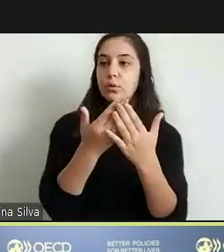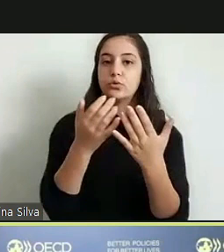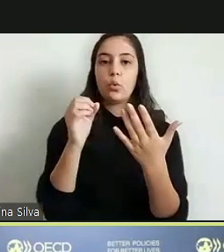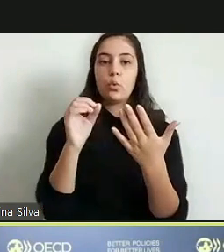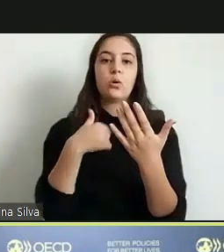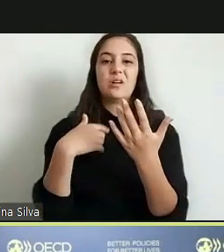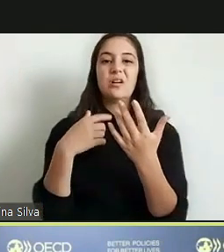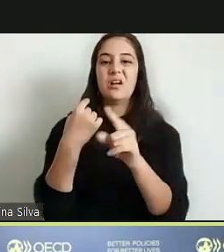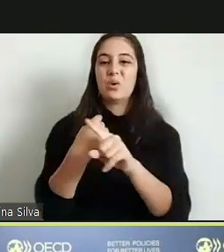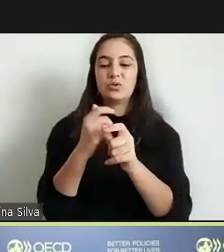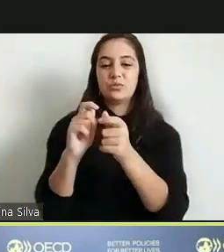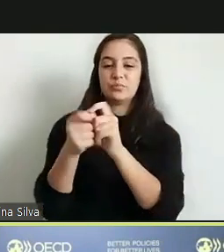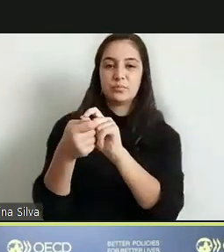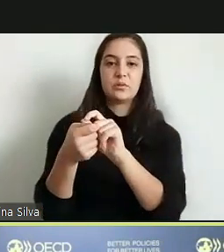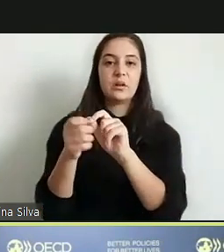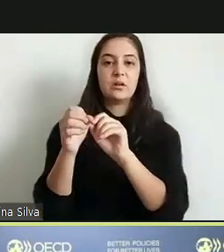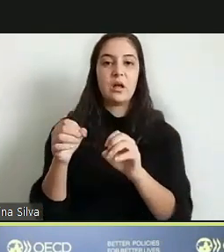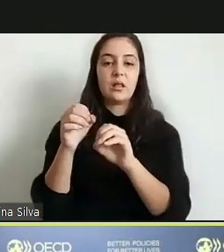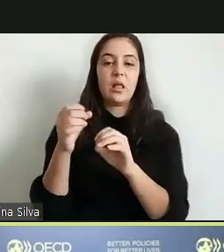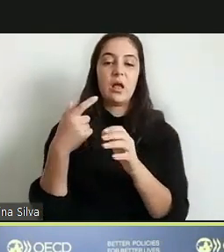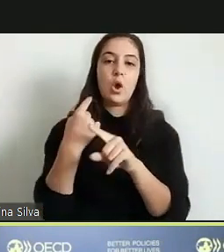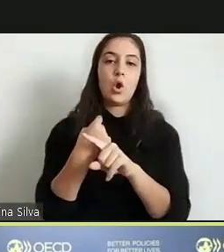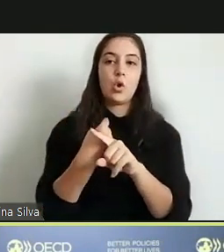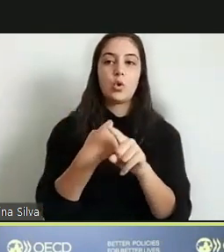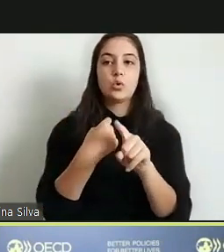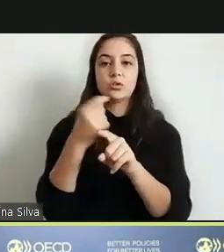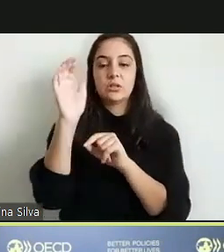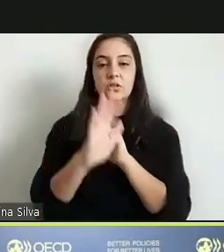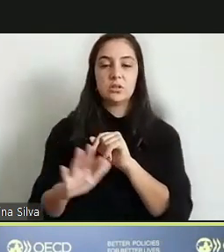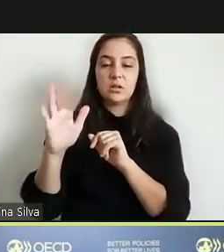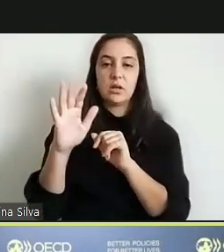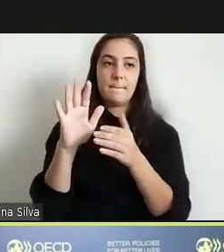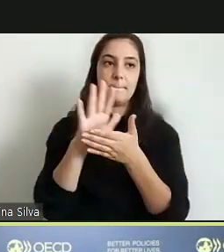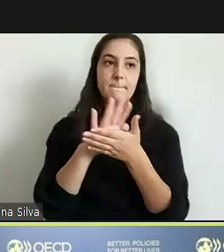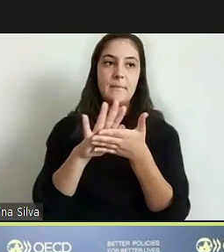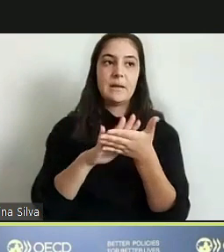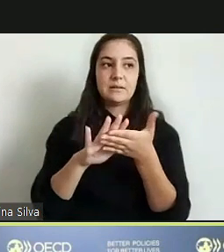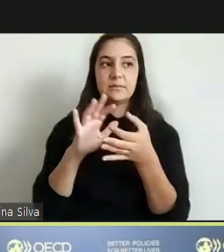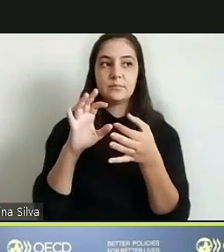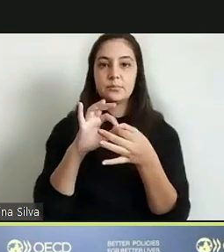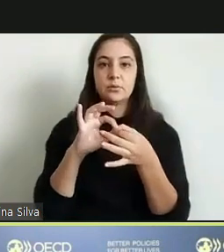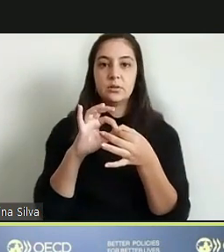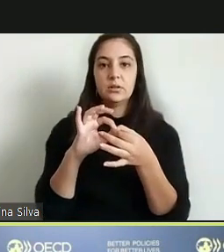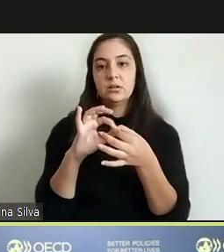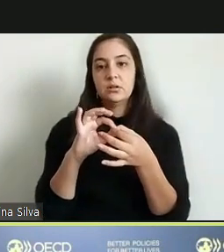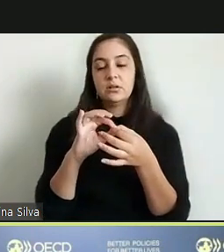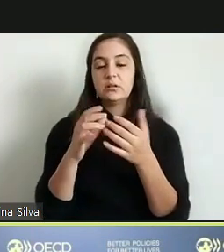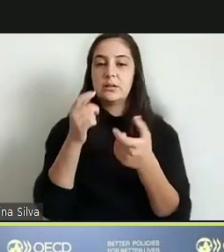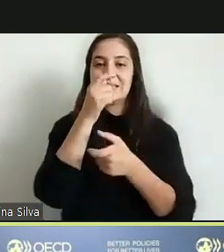cambiarían o adoptarían sus políticas públicas nacionales en base a demandas por parte de la